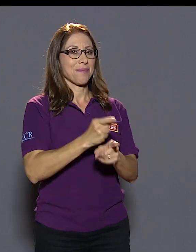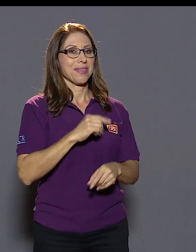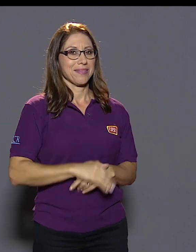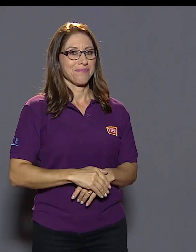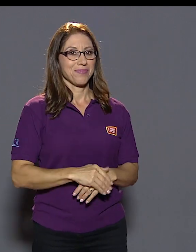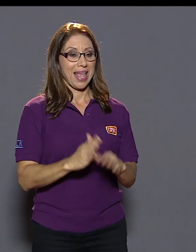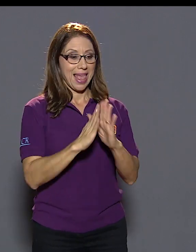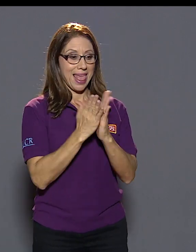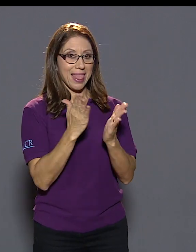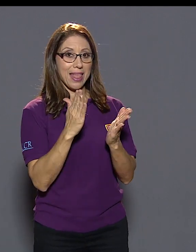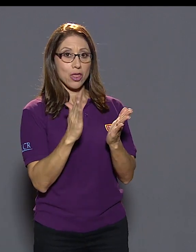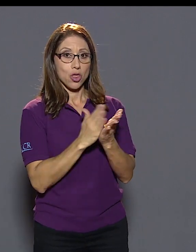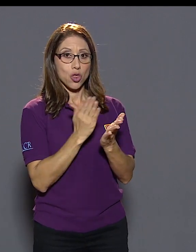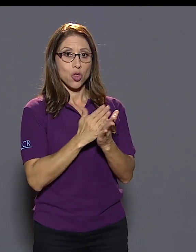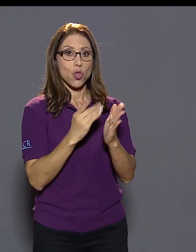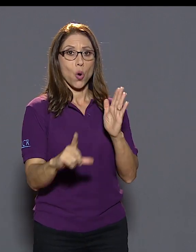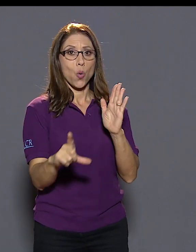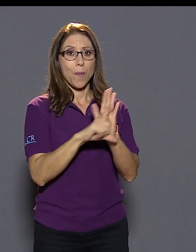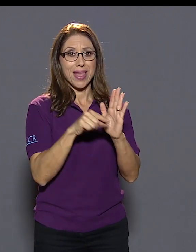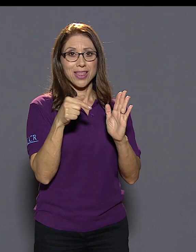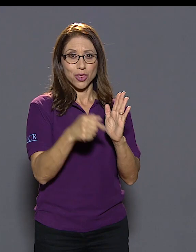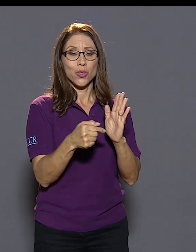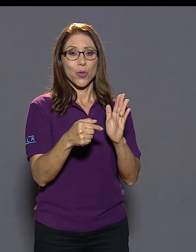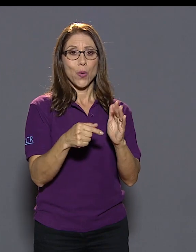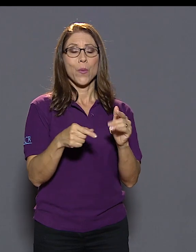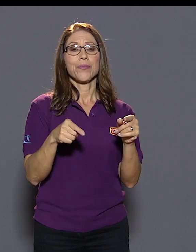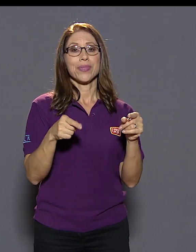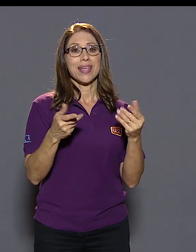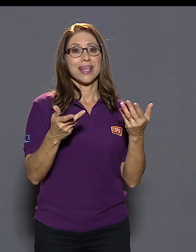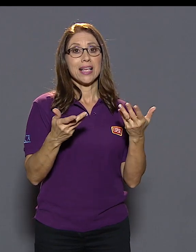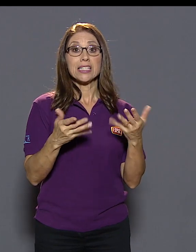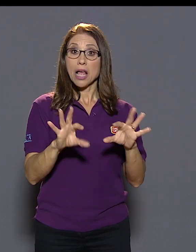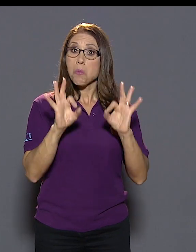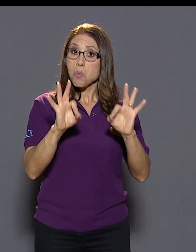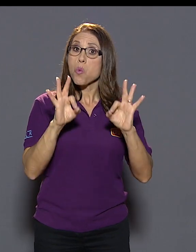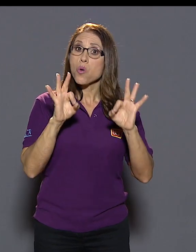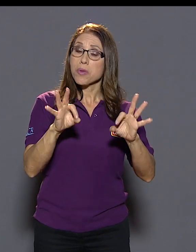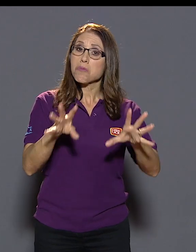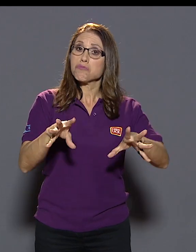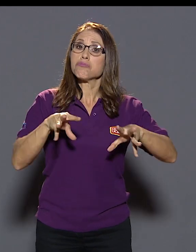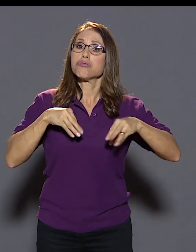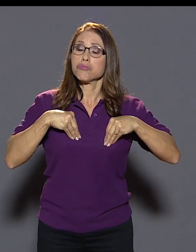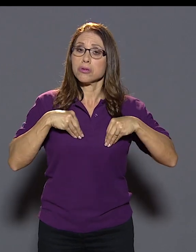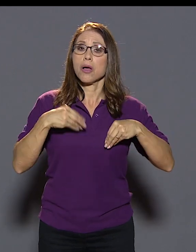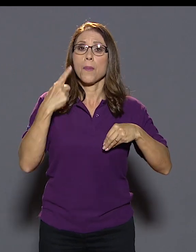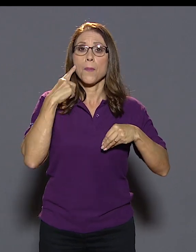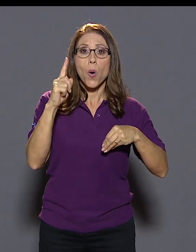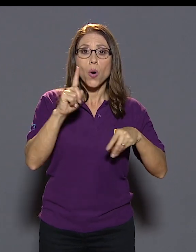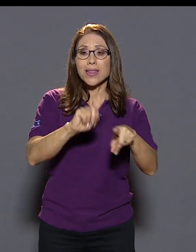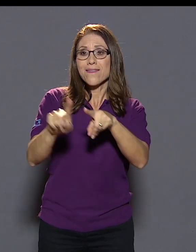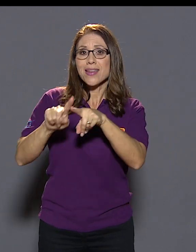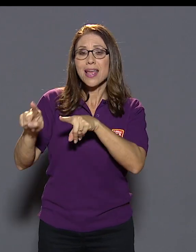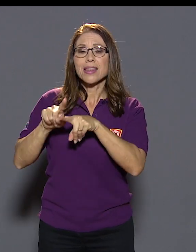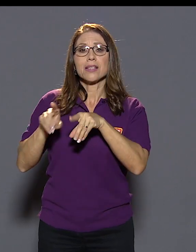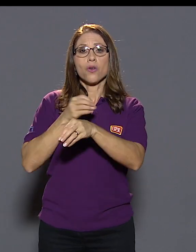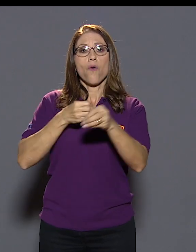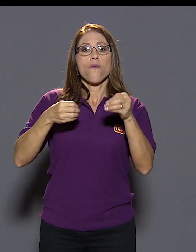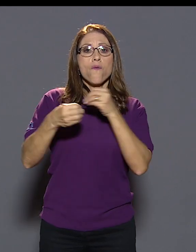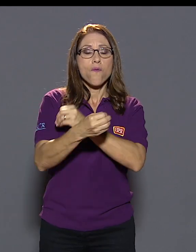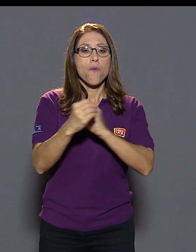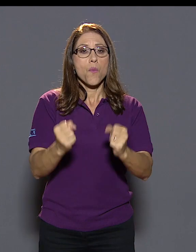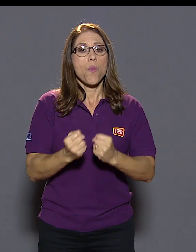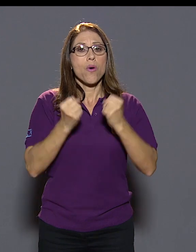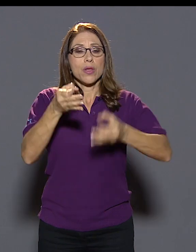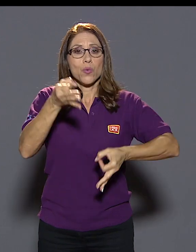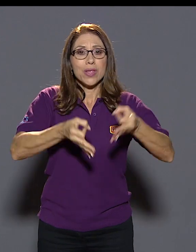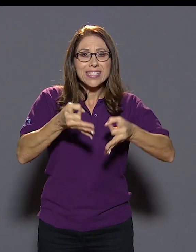el documento está también y ha sido muy bien recibido por las instancias del Poder Judicial y de